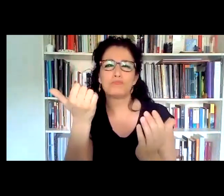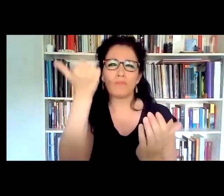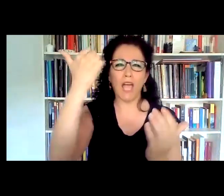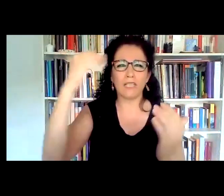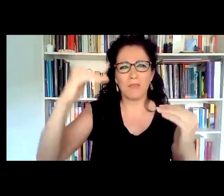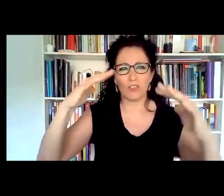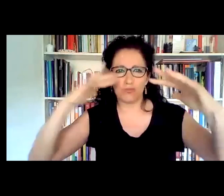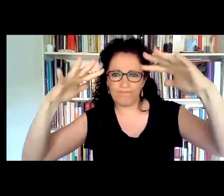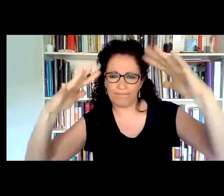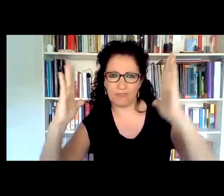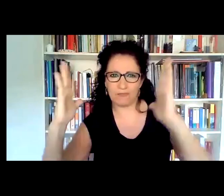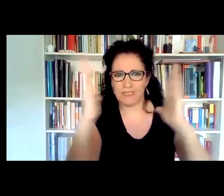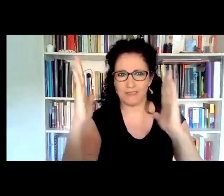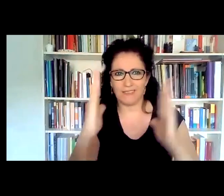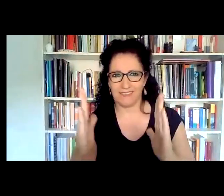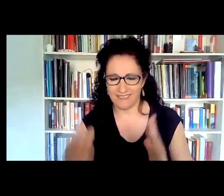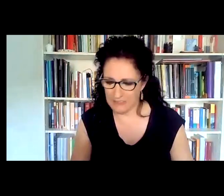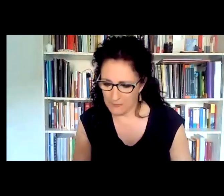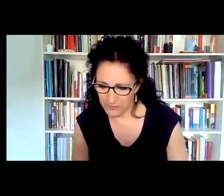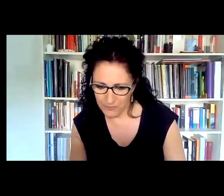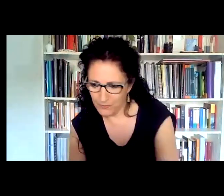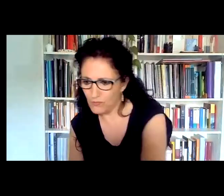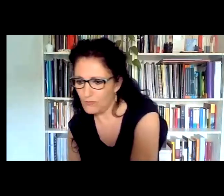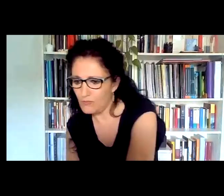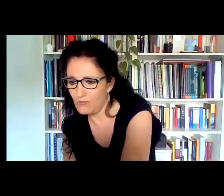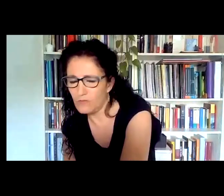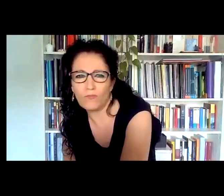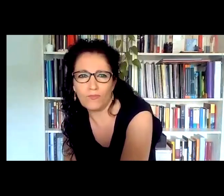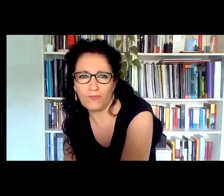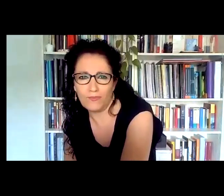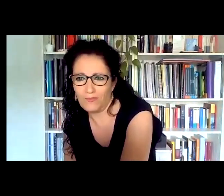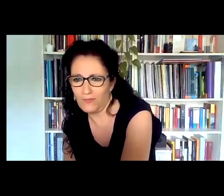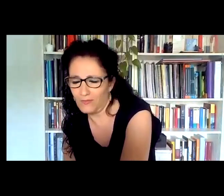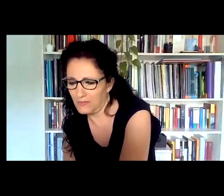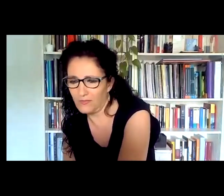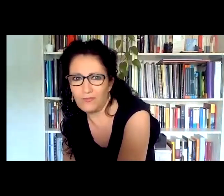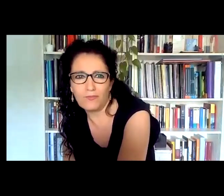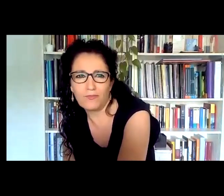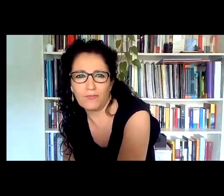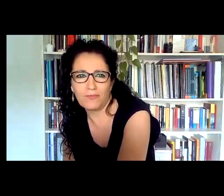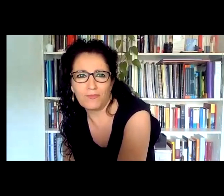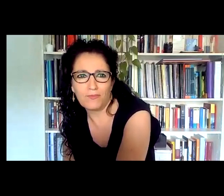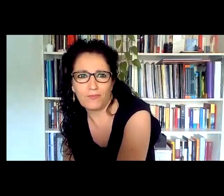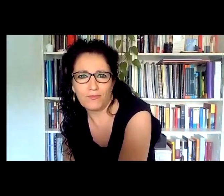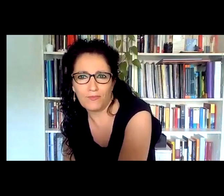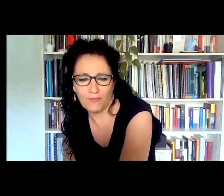existen ciertas diferencias, unos más, otros menos, en cuanto al nivel de vitalidad.